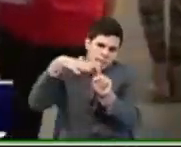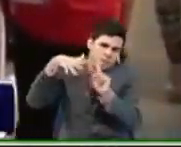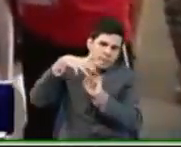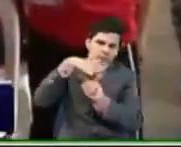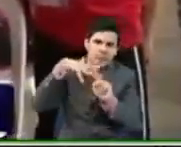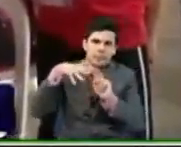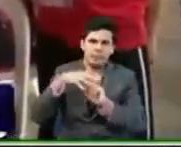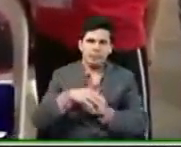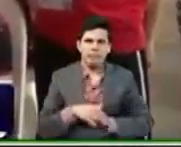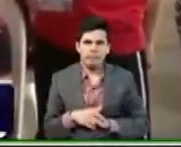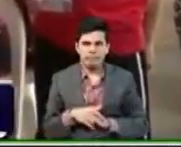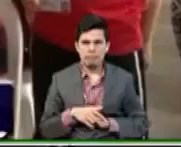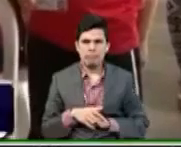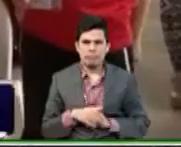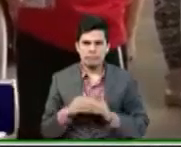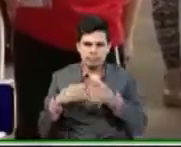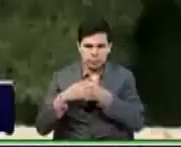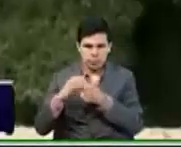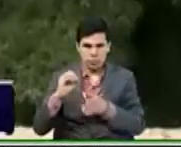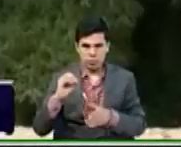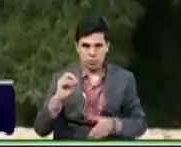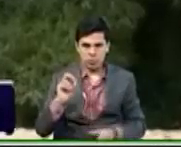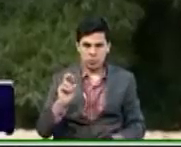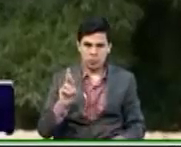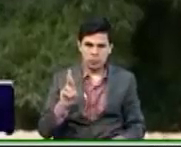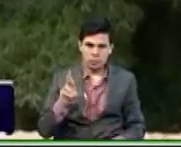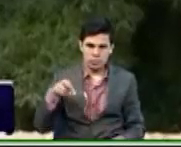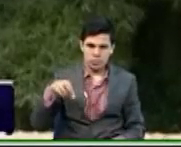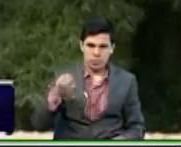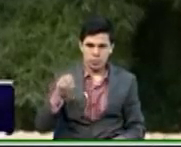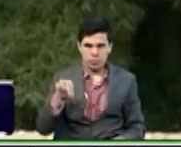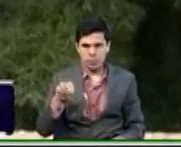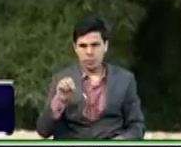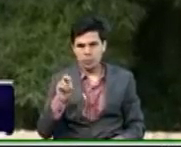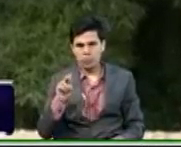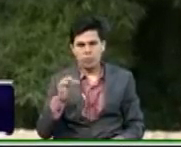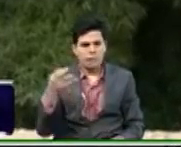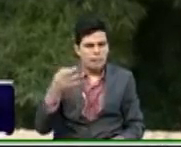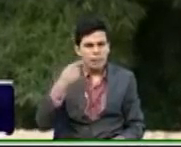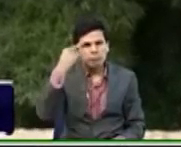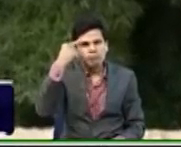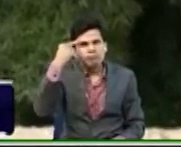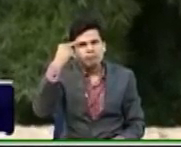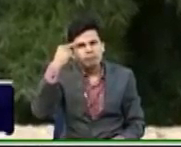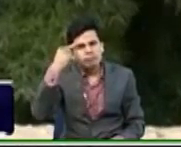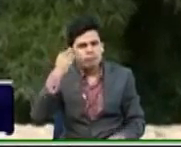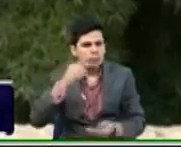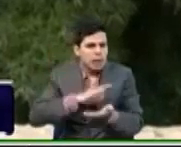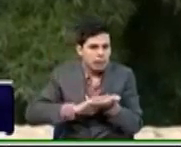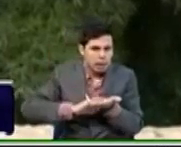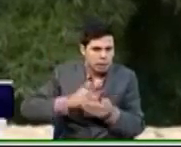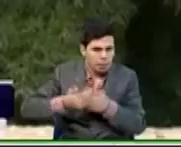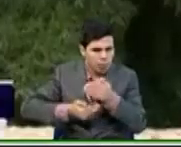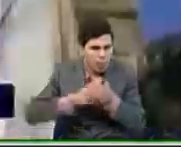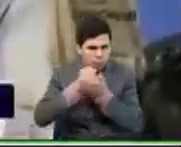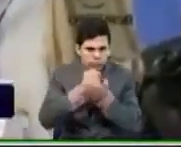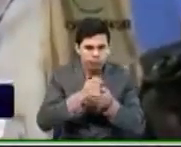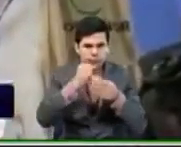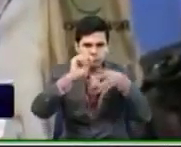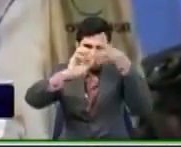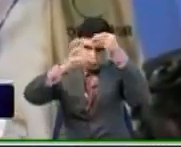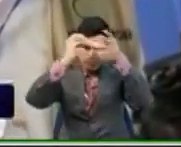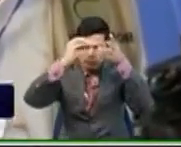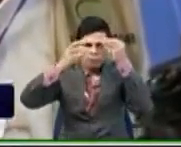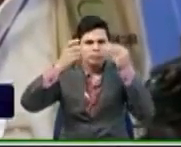ambiente. Corponor siempre ha estado pendiente para apoyar estos procesos y proyectos que son muy importantes. La base nuestra, el conocimiento